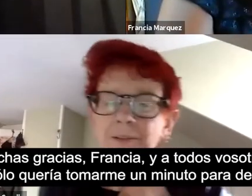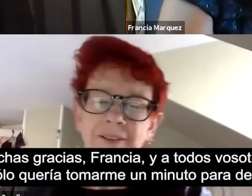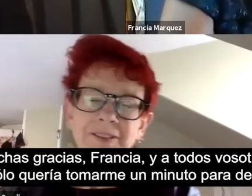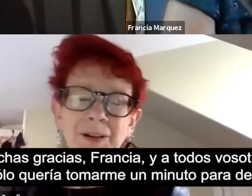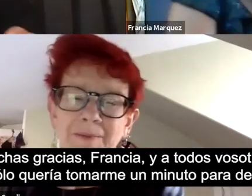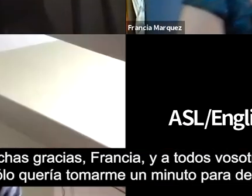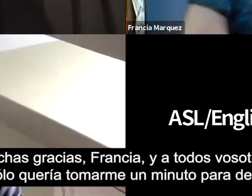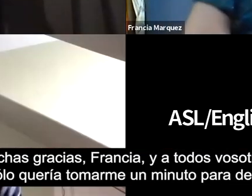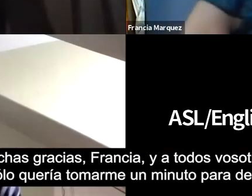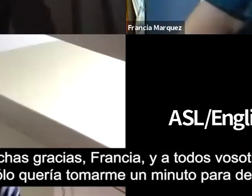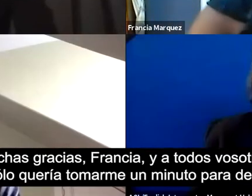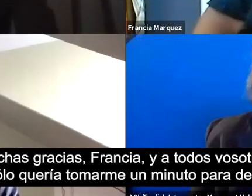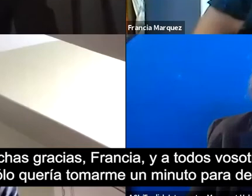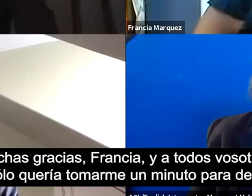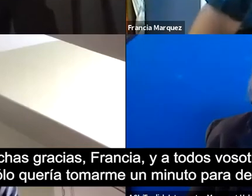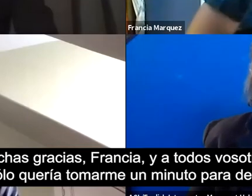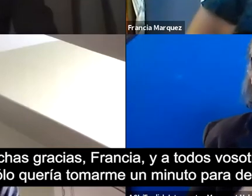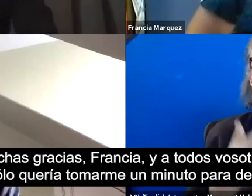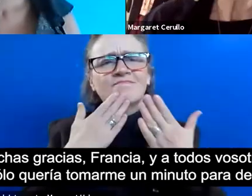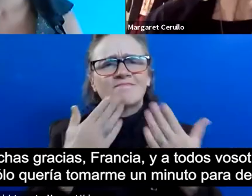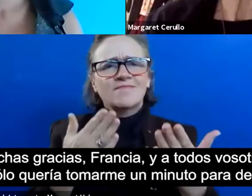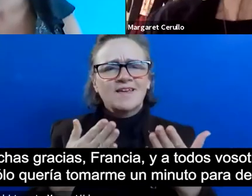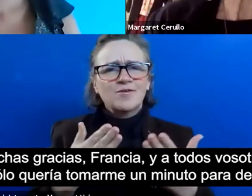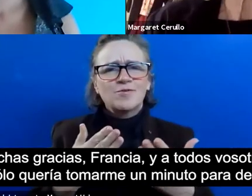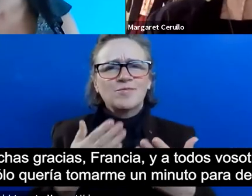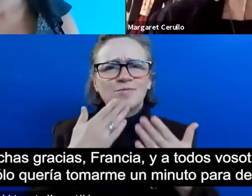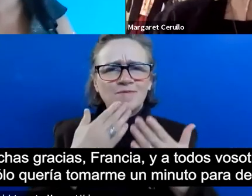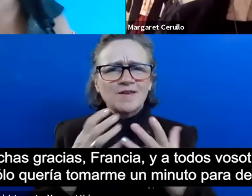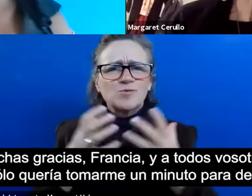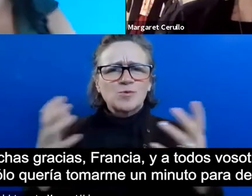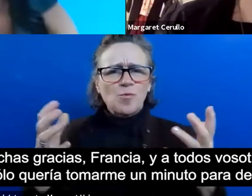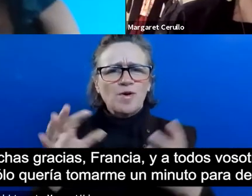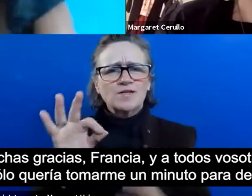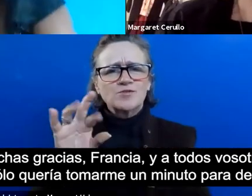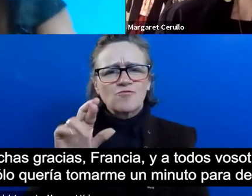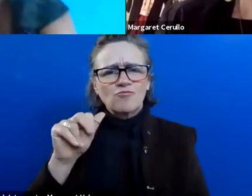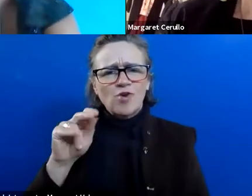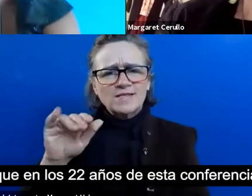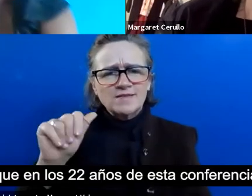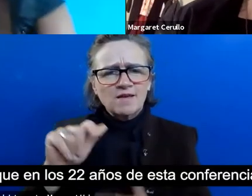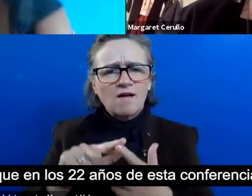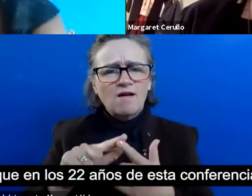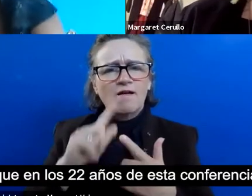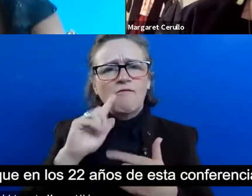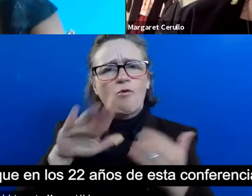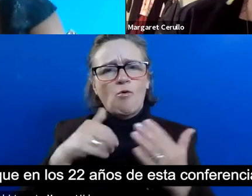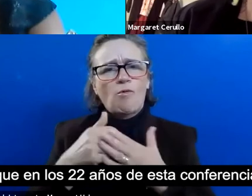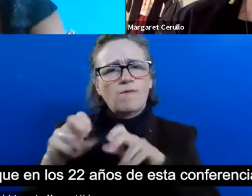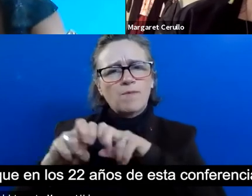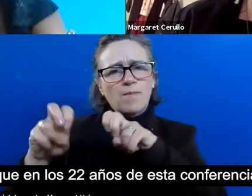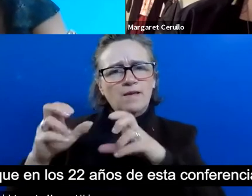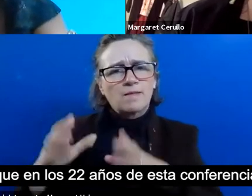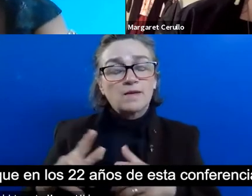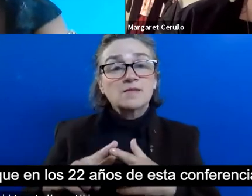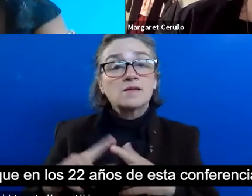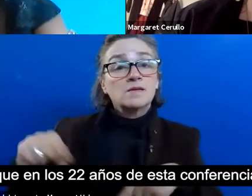Thank you so much, Francia, and to all of you. I just want to take 1 minute to say that in the 22 years of